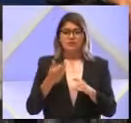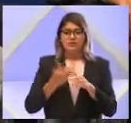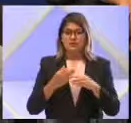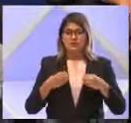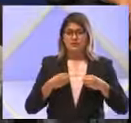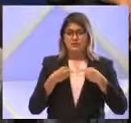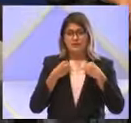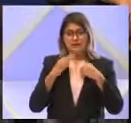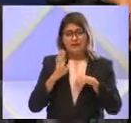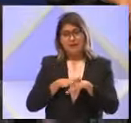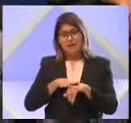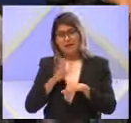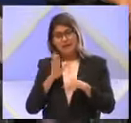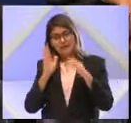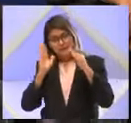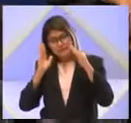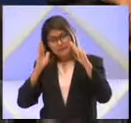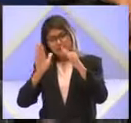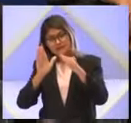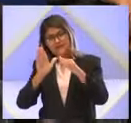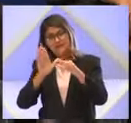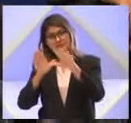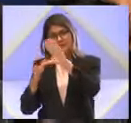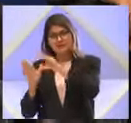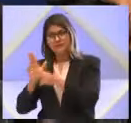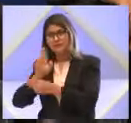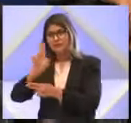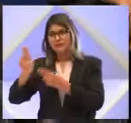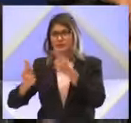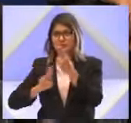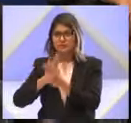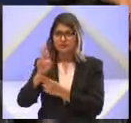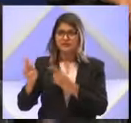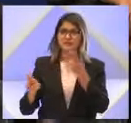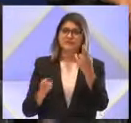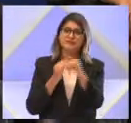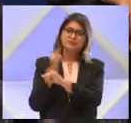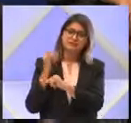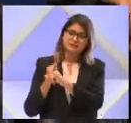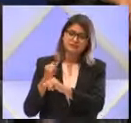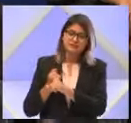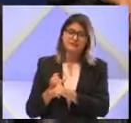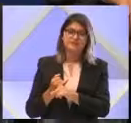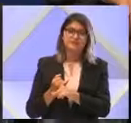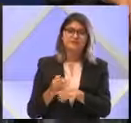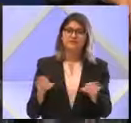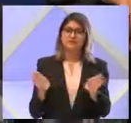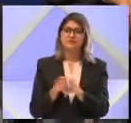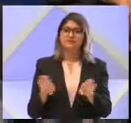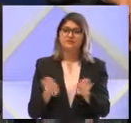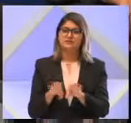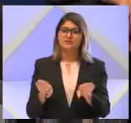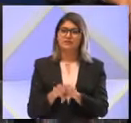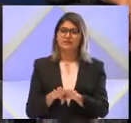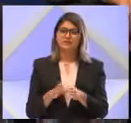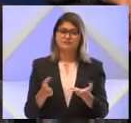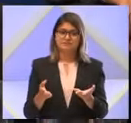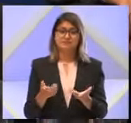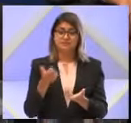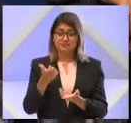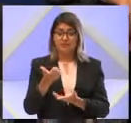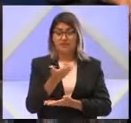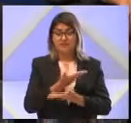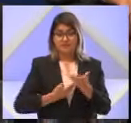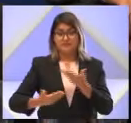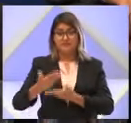clímax de la era espacial en qué momento se ha vivido esto la humanidad por otro lado tenemos una economía poderosa sobre los